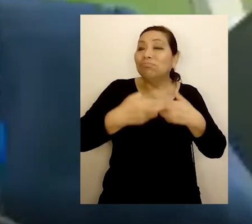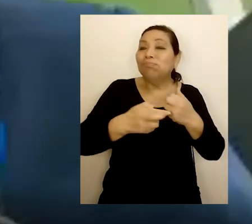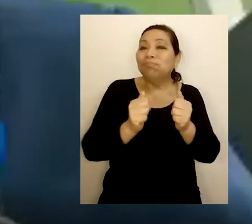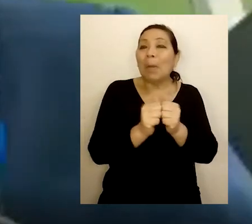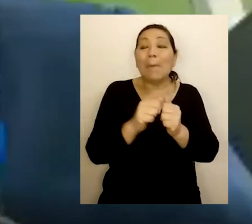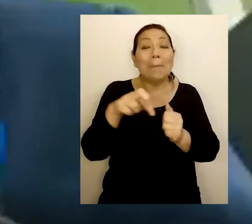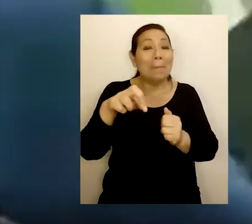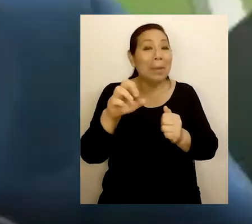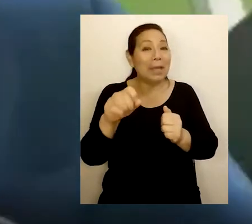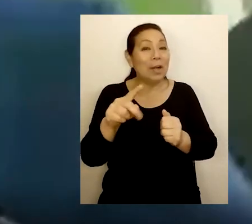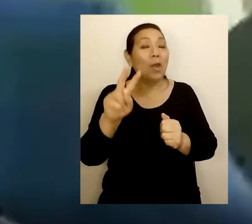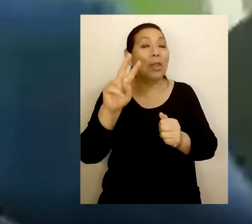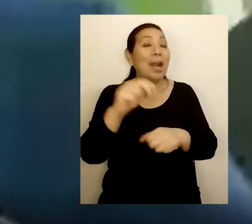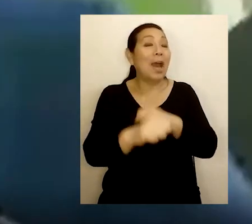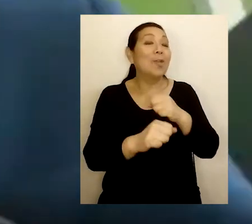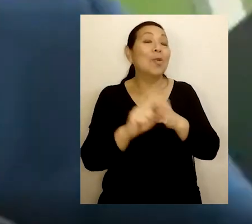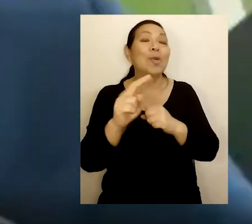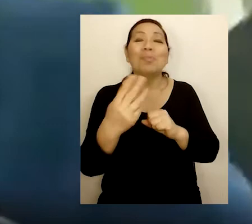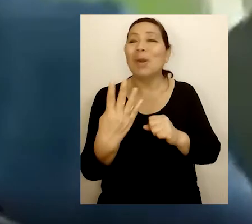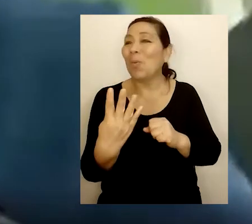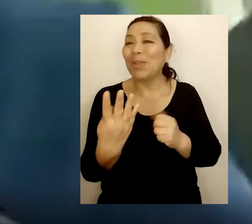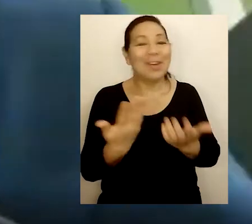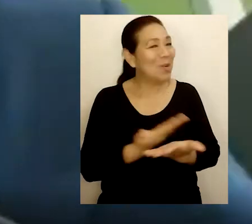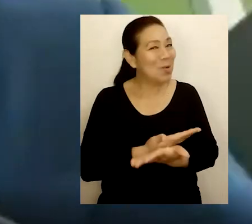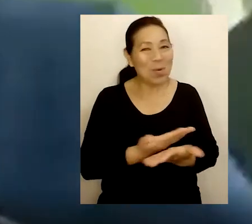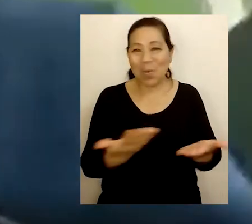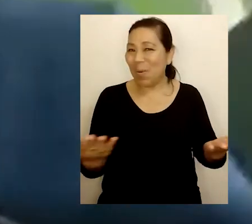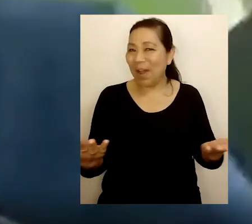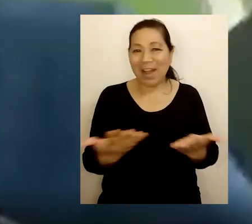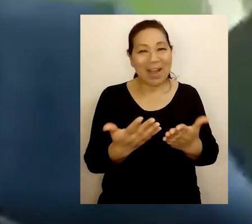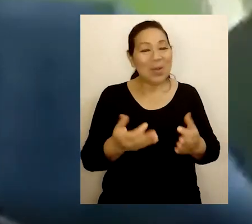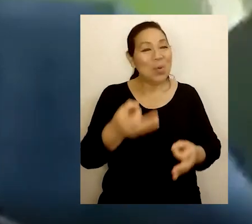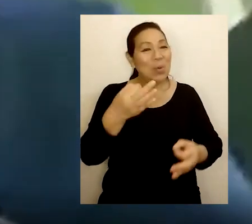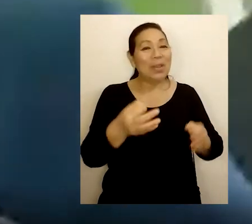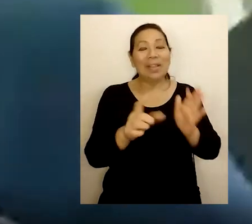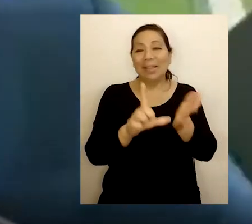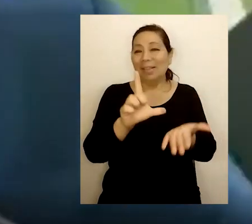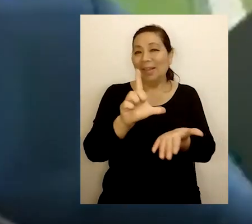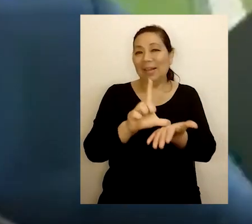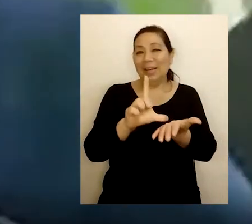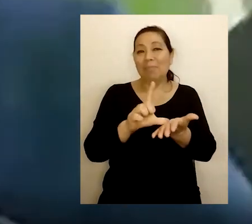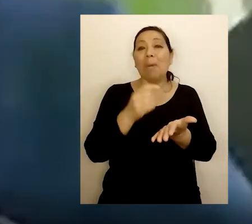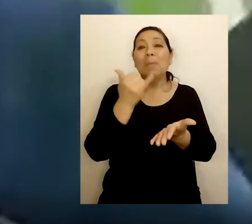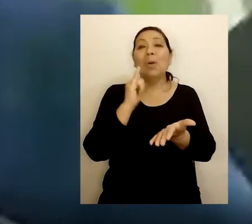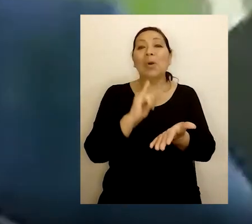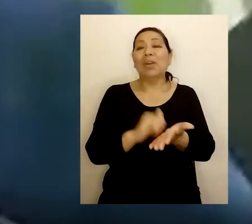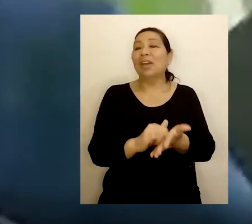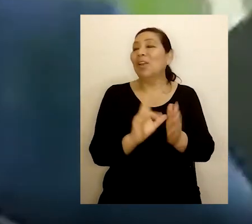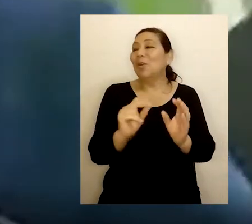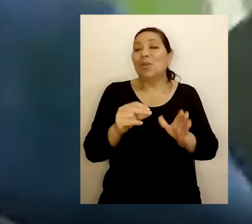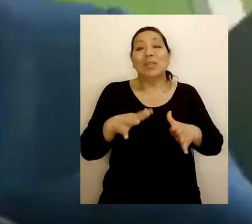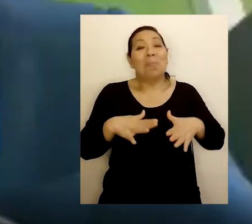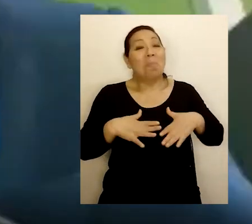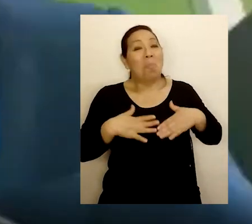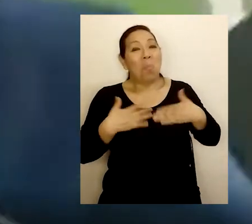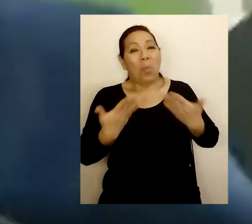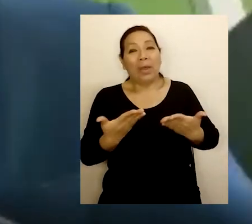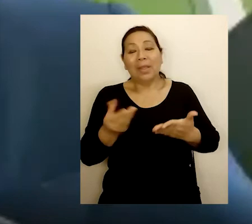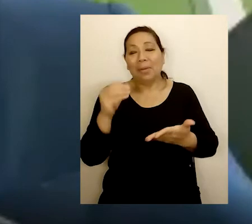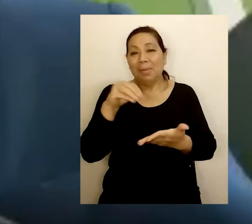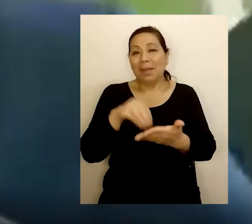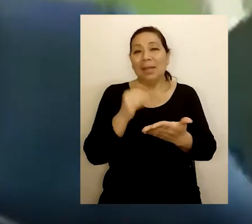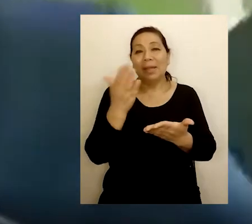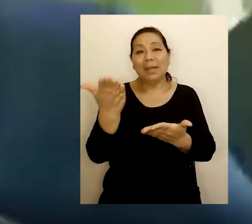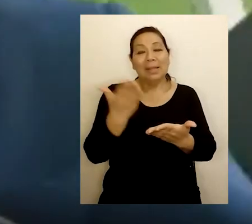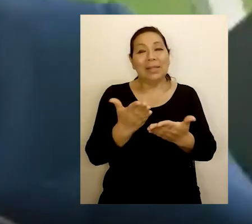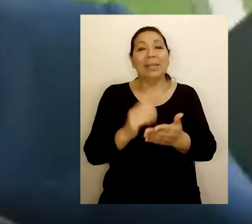Procesal Penal del 2004 todavía no estaba vigente en el Distrito Judicial de Lima. Por lo tanto, no se le podía imponer en